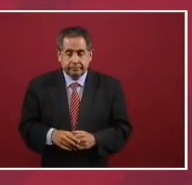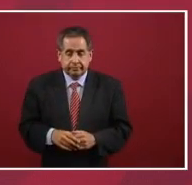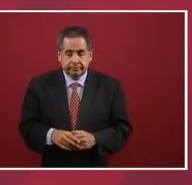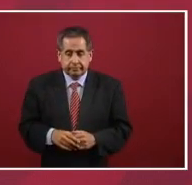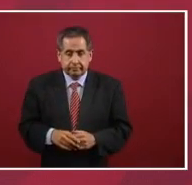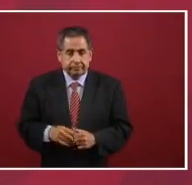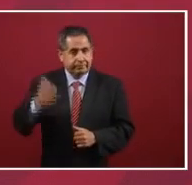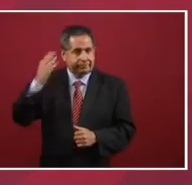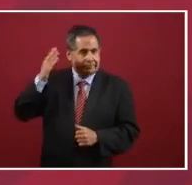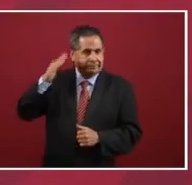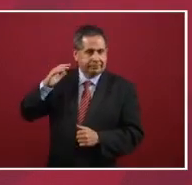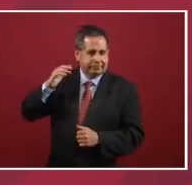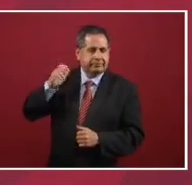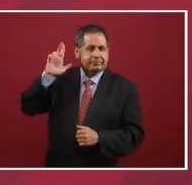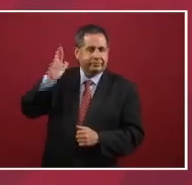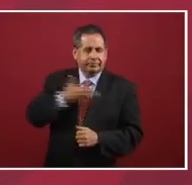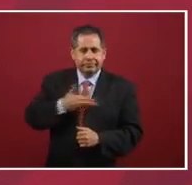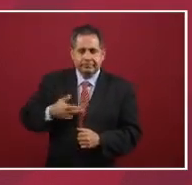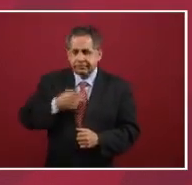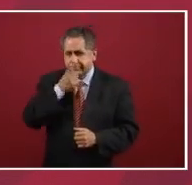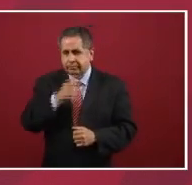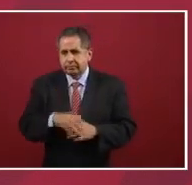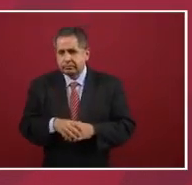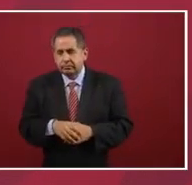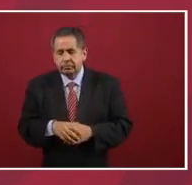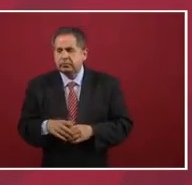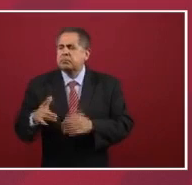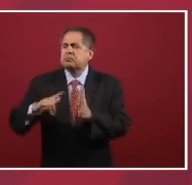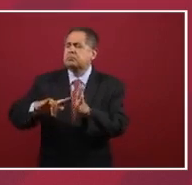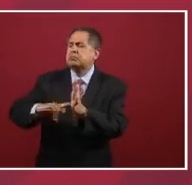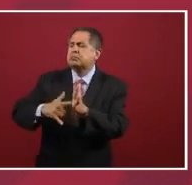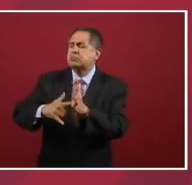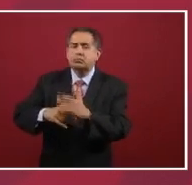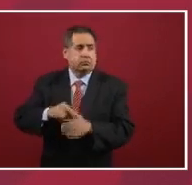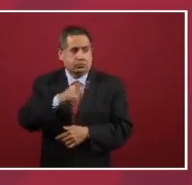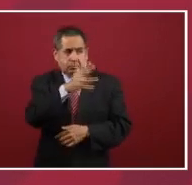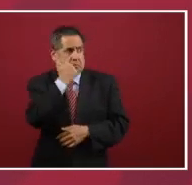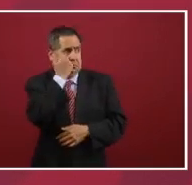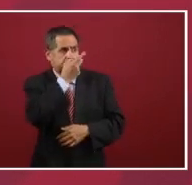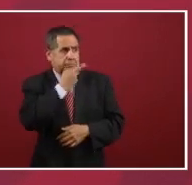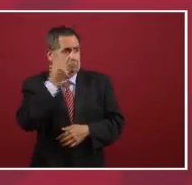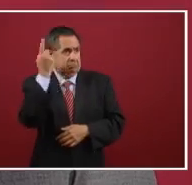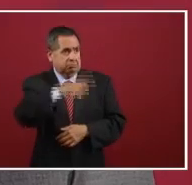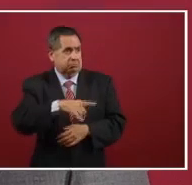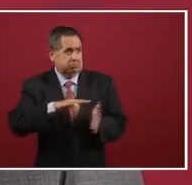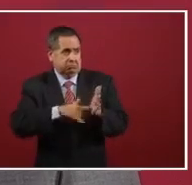Decía el presidente, las que usted quiera que sean, señor.